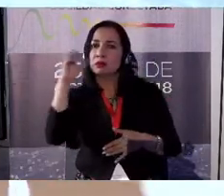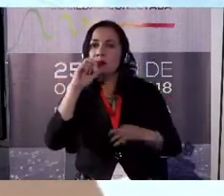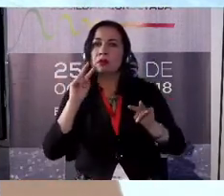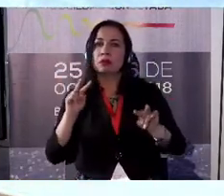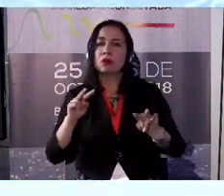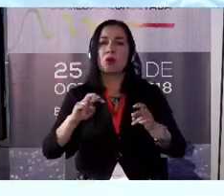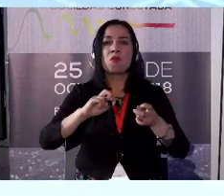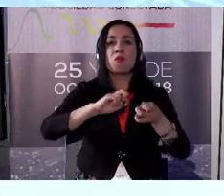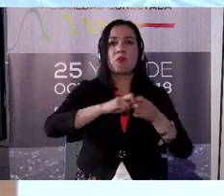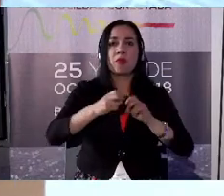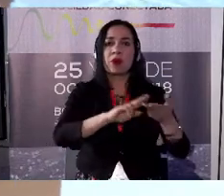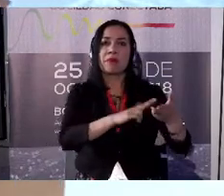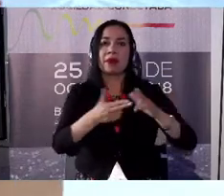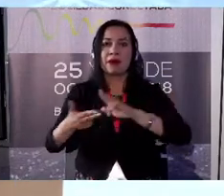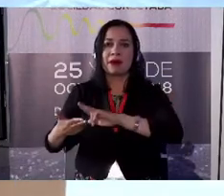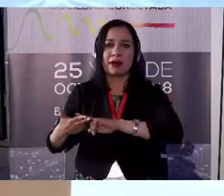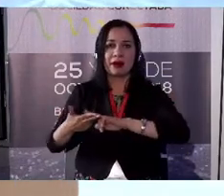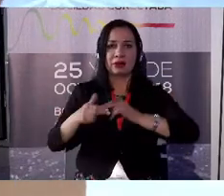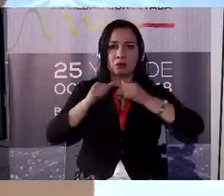problema de relaciones públicas